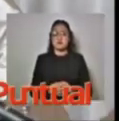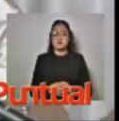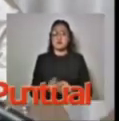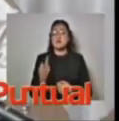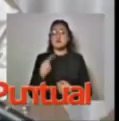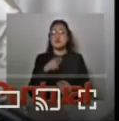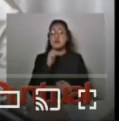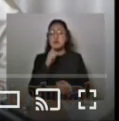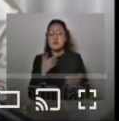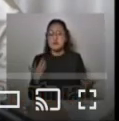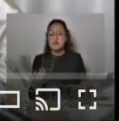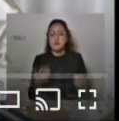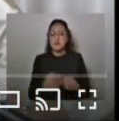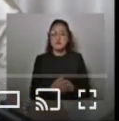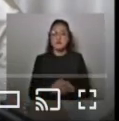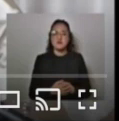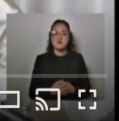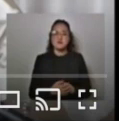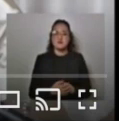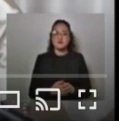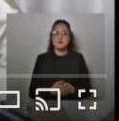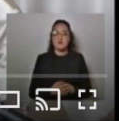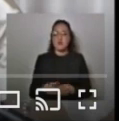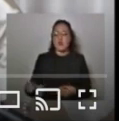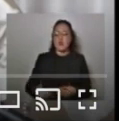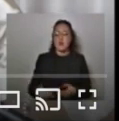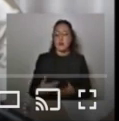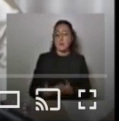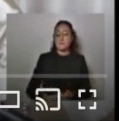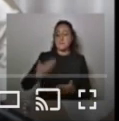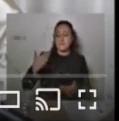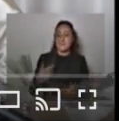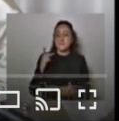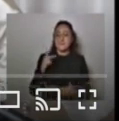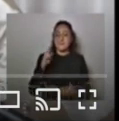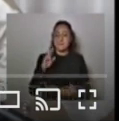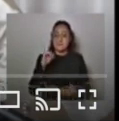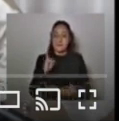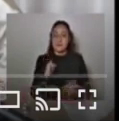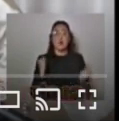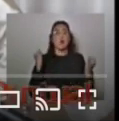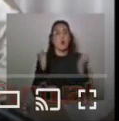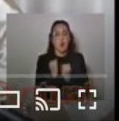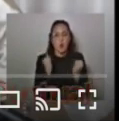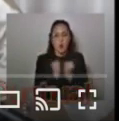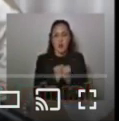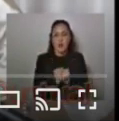pero también por un gobierno anterior priista, en donde